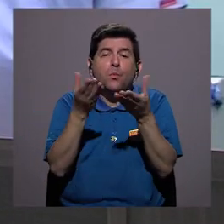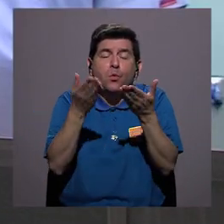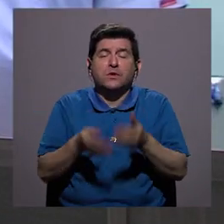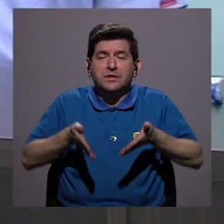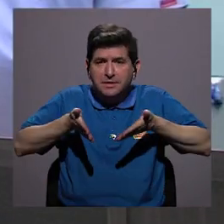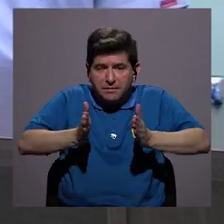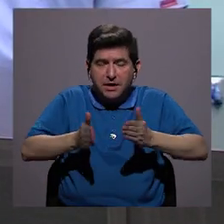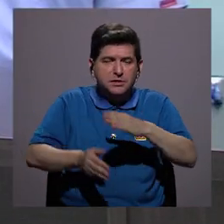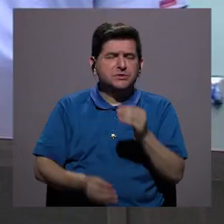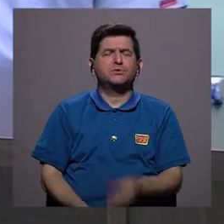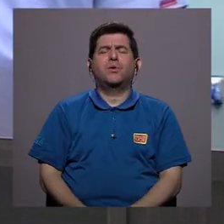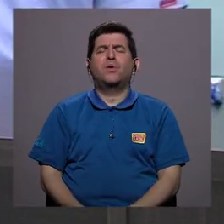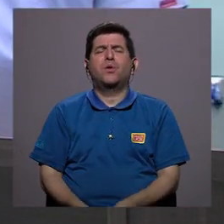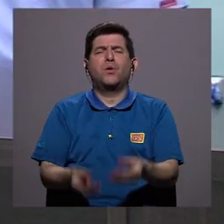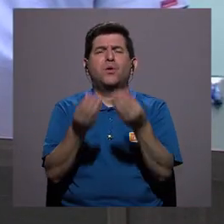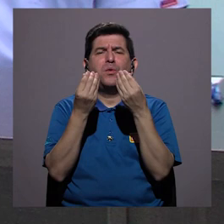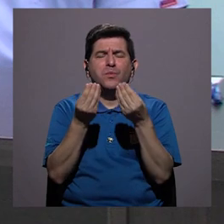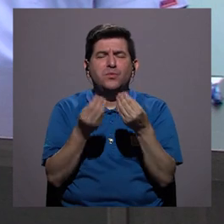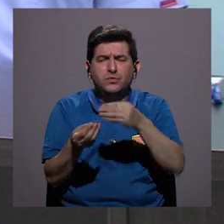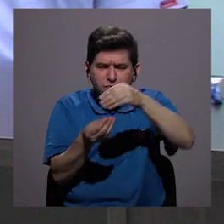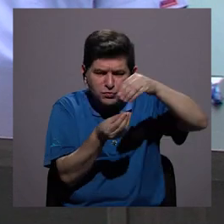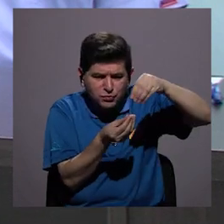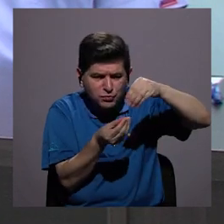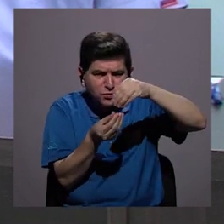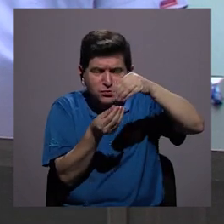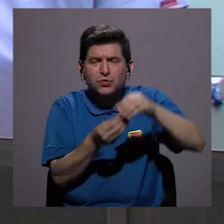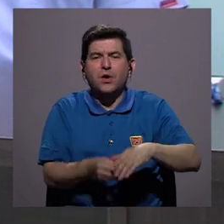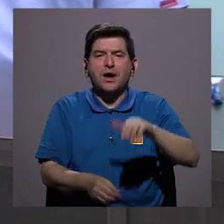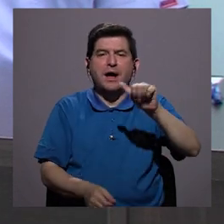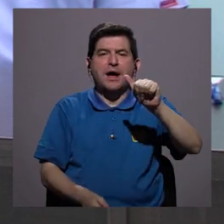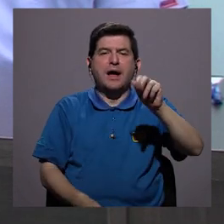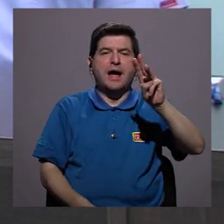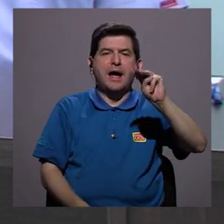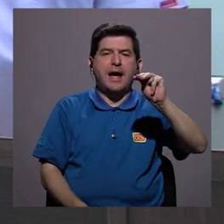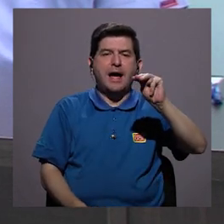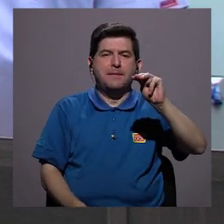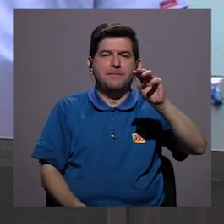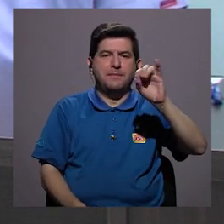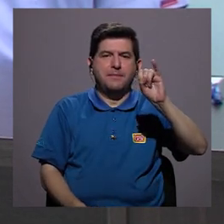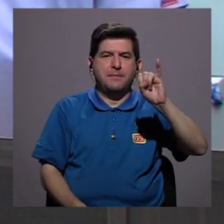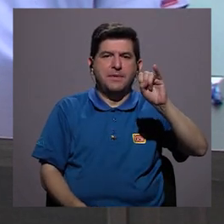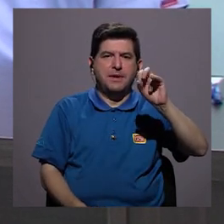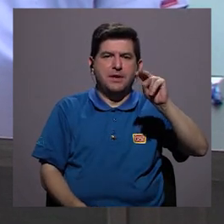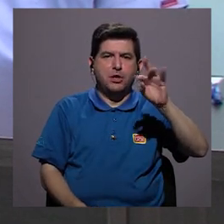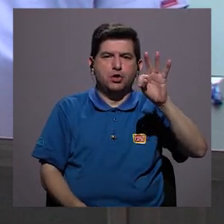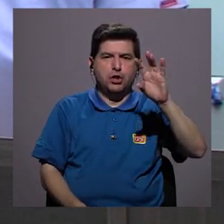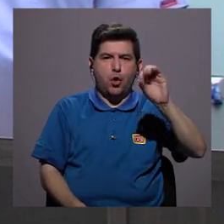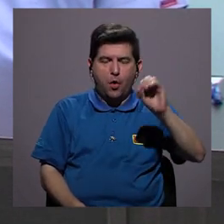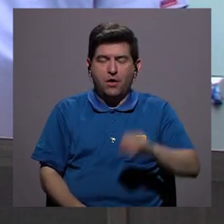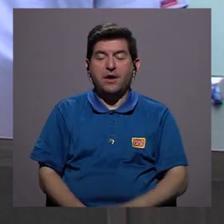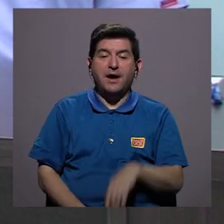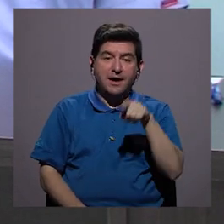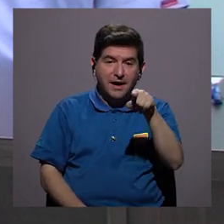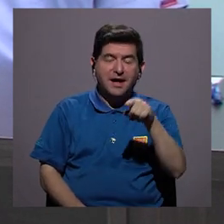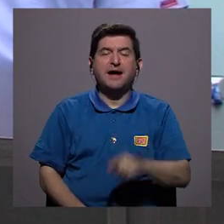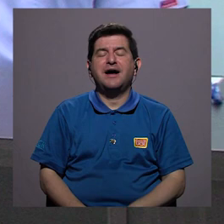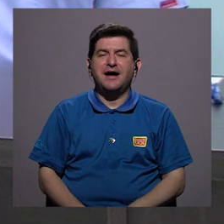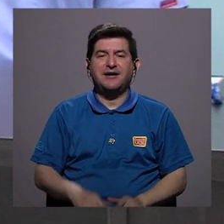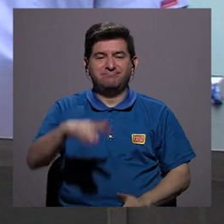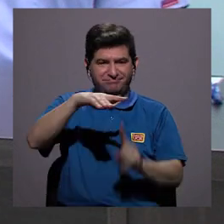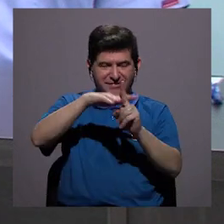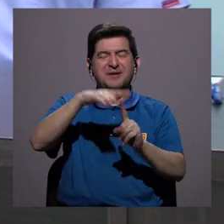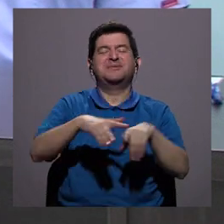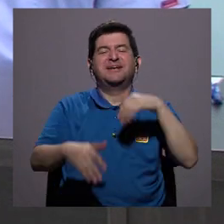múltiples o cuando hay mucho líquido amniótico, que es el líquido donde está el niño, ¿verdad?, dentro de la madre, todo eso hace que